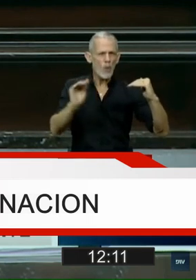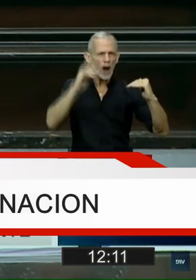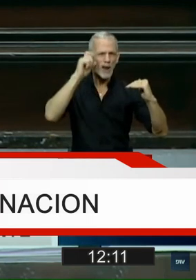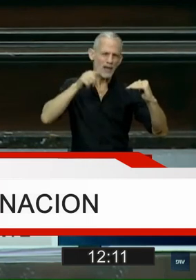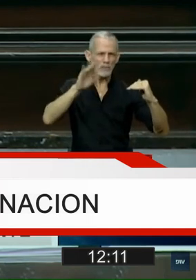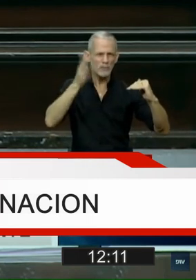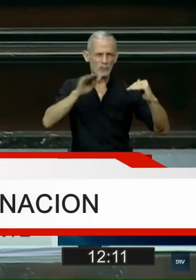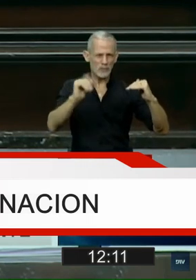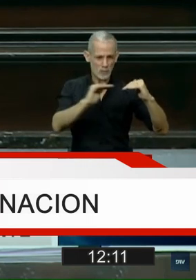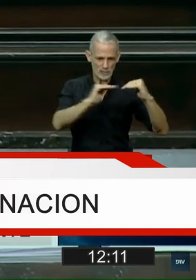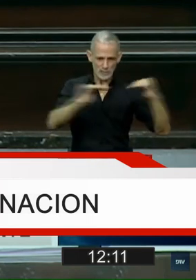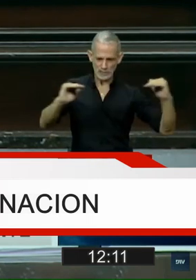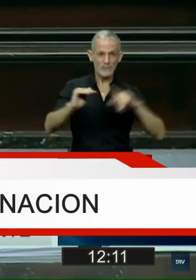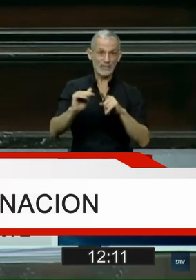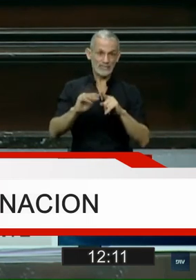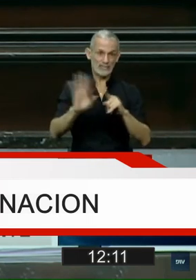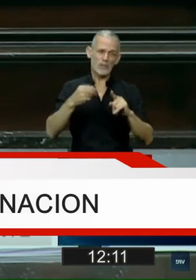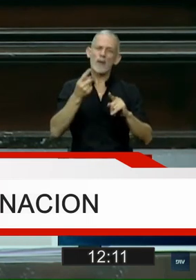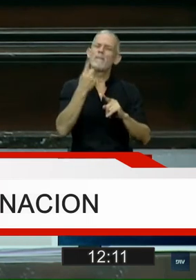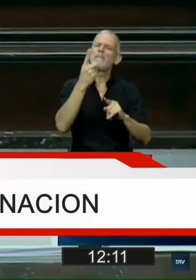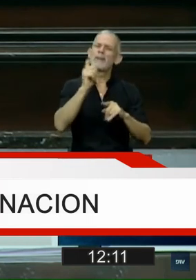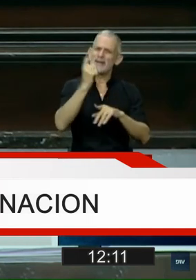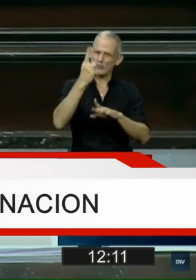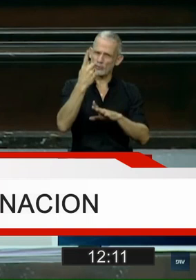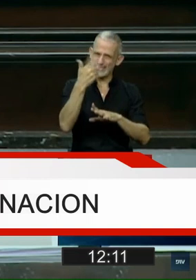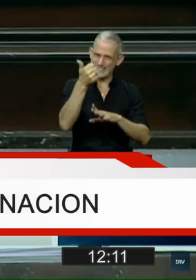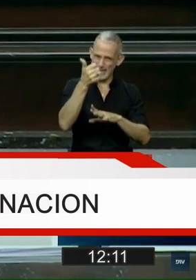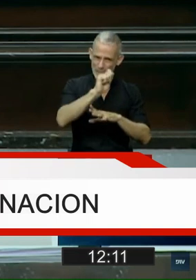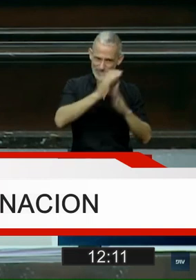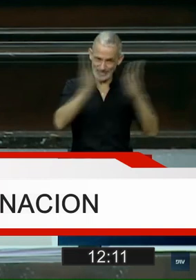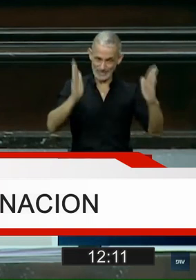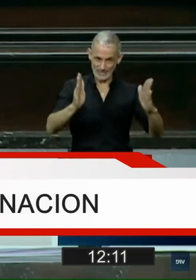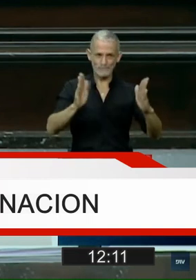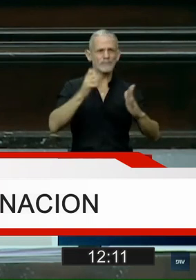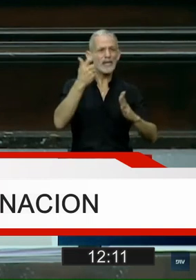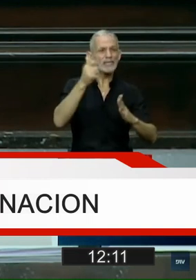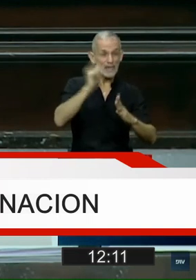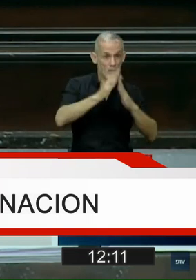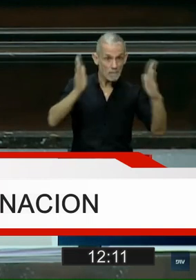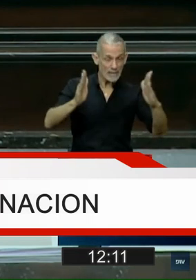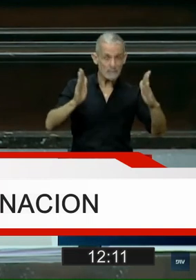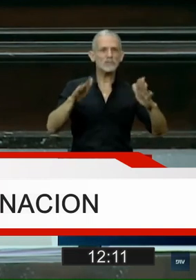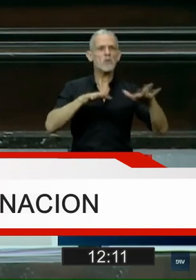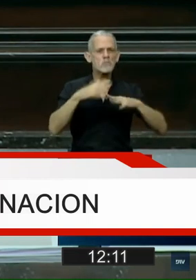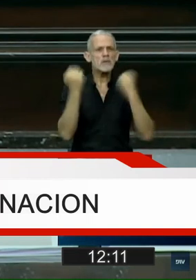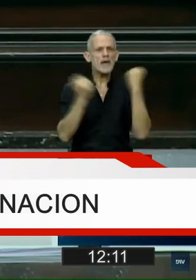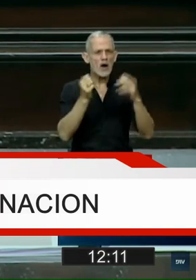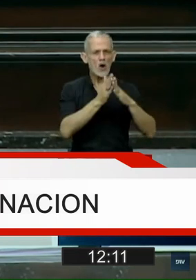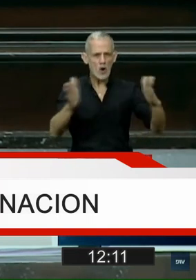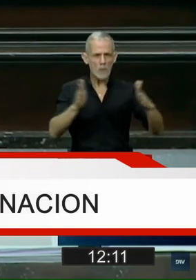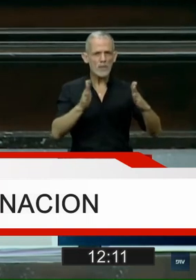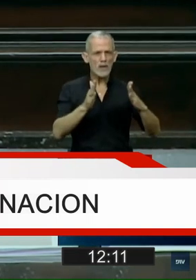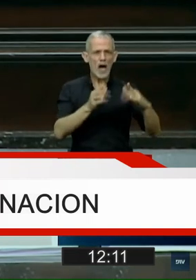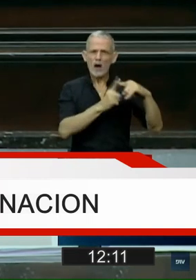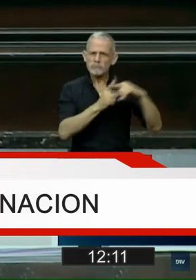sostenido. Voy a hablar del primer semestre. Durante este primer semestre, la actividad económica acumuló